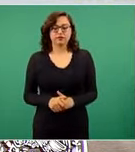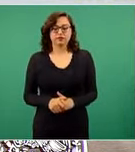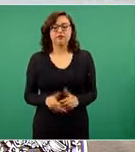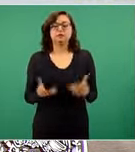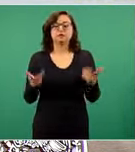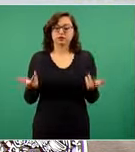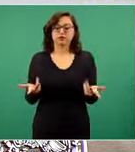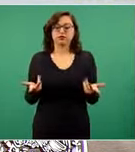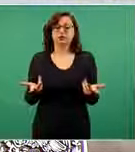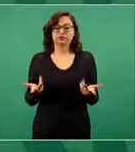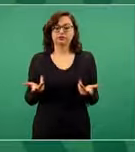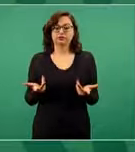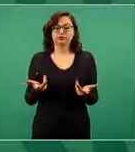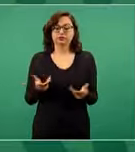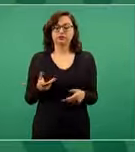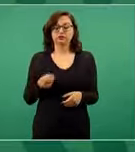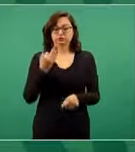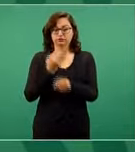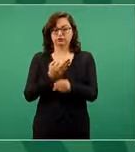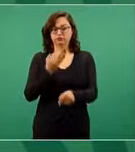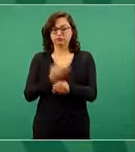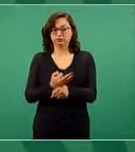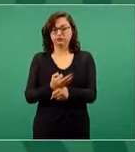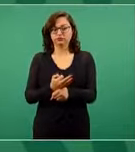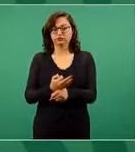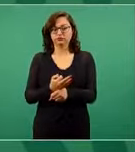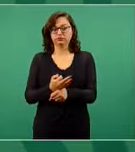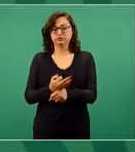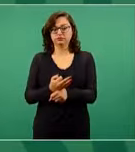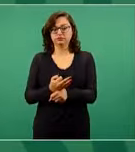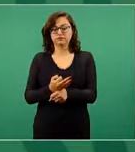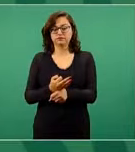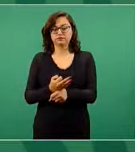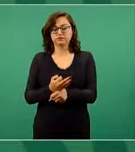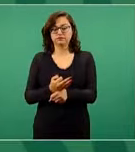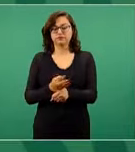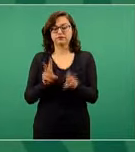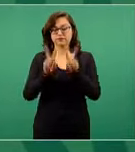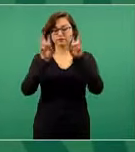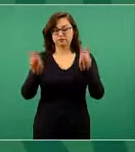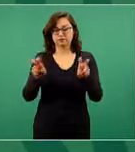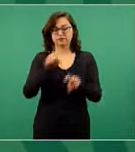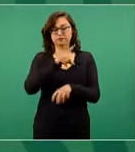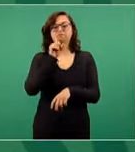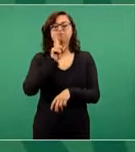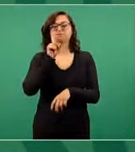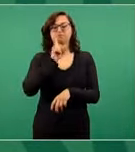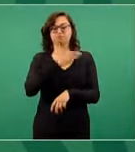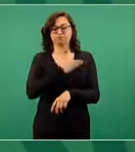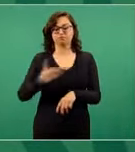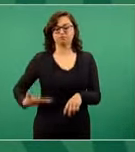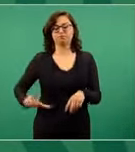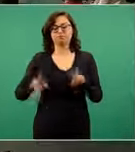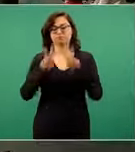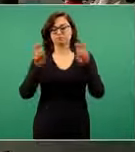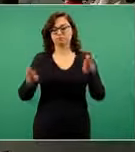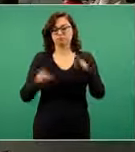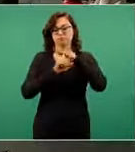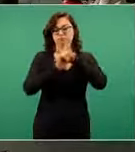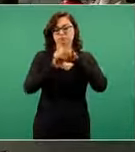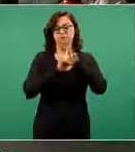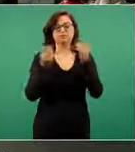vamos a tratar con la presidenta lo de migrantes. Y muchas gracias, nos gracias.